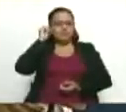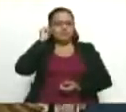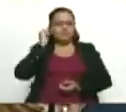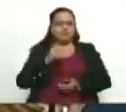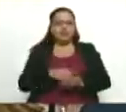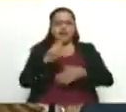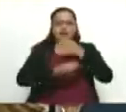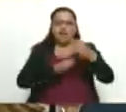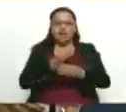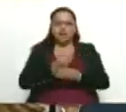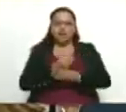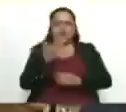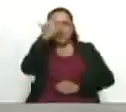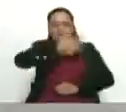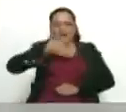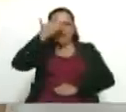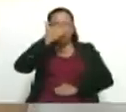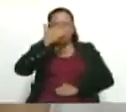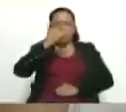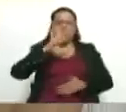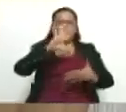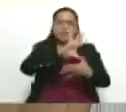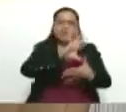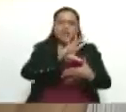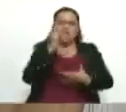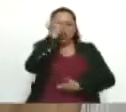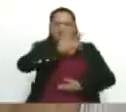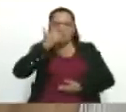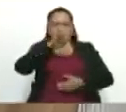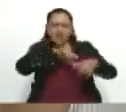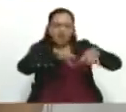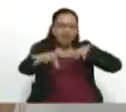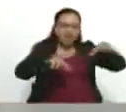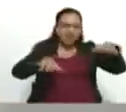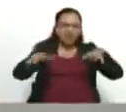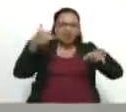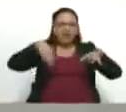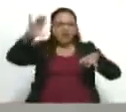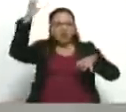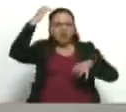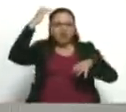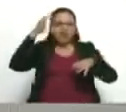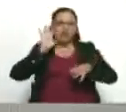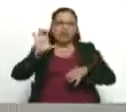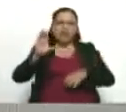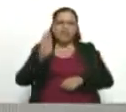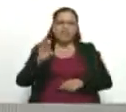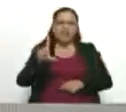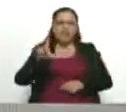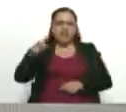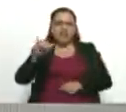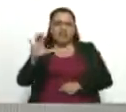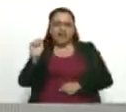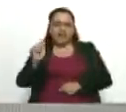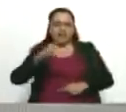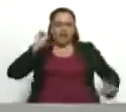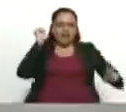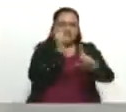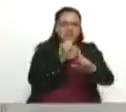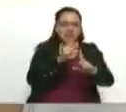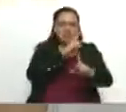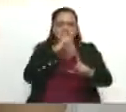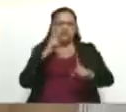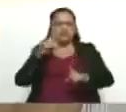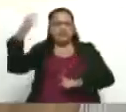repartieron África en pedazos, si hubo un rey en Bélgica, un bárbaro, un asesino llamado el